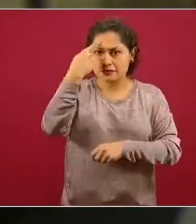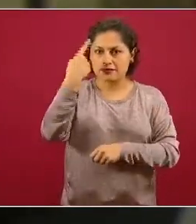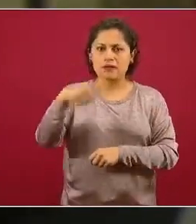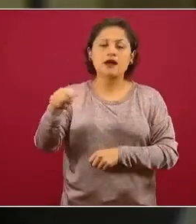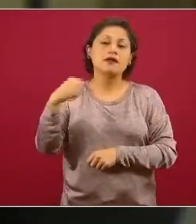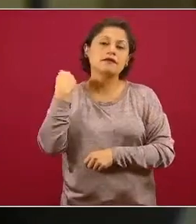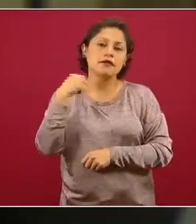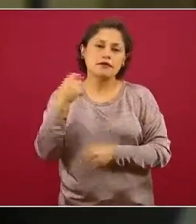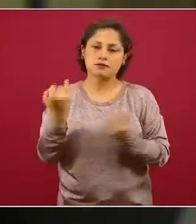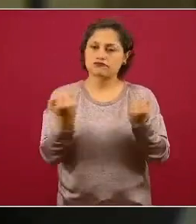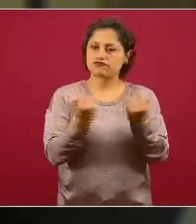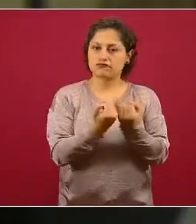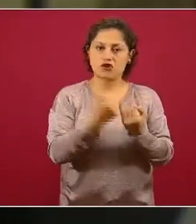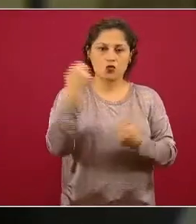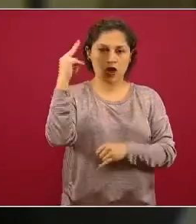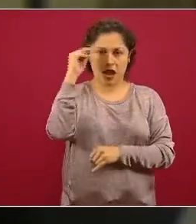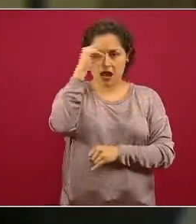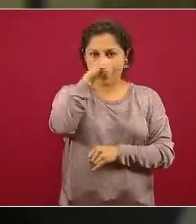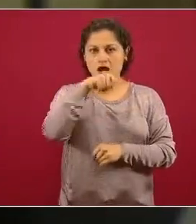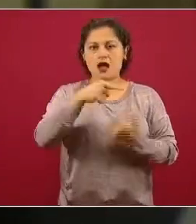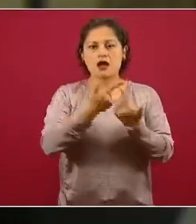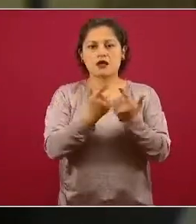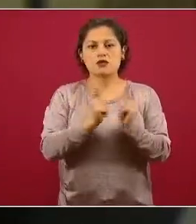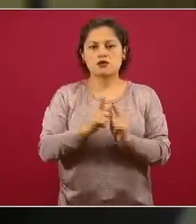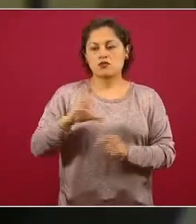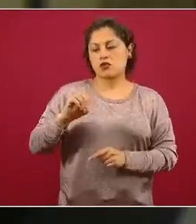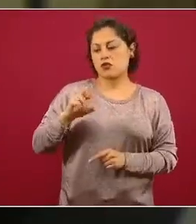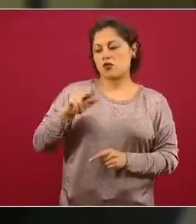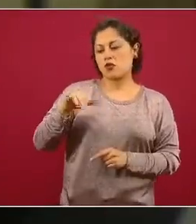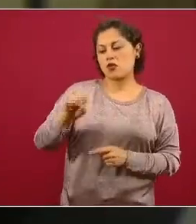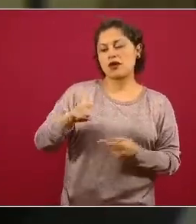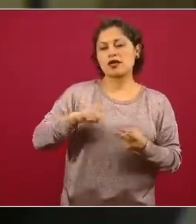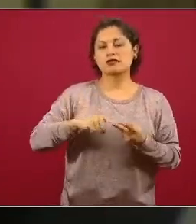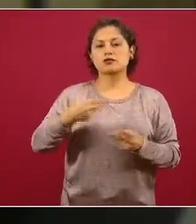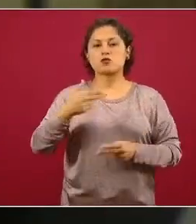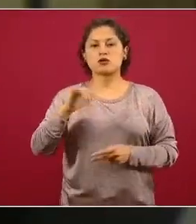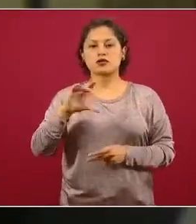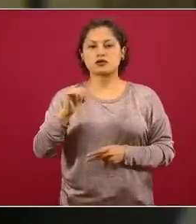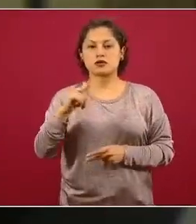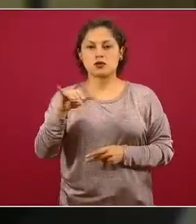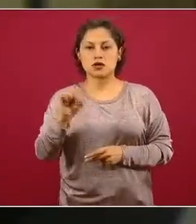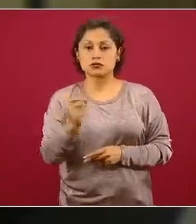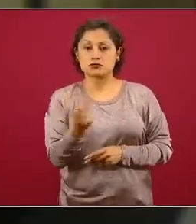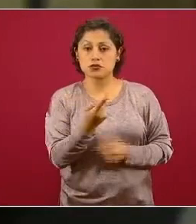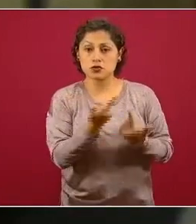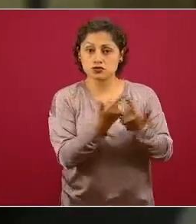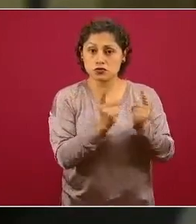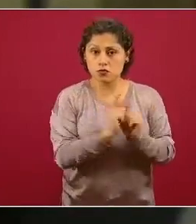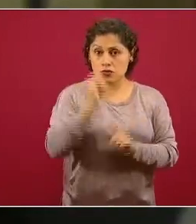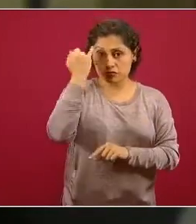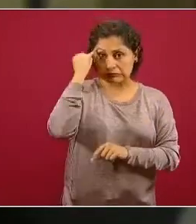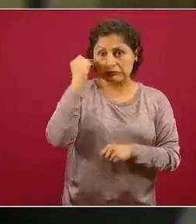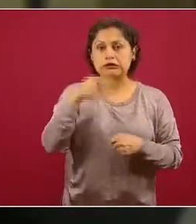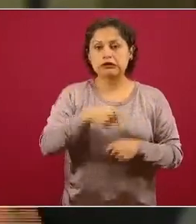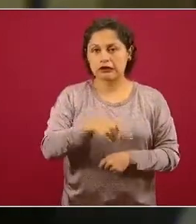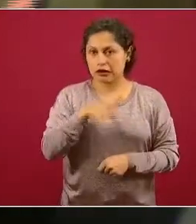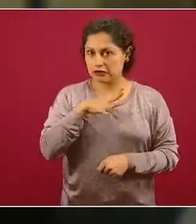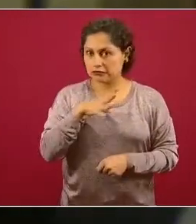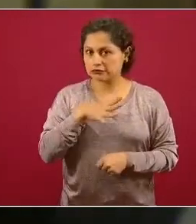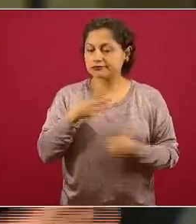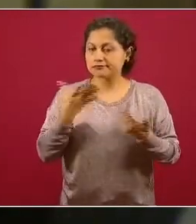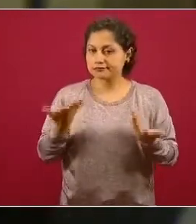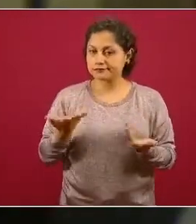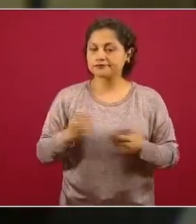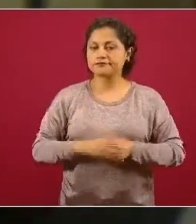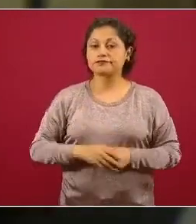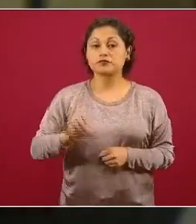mismo para Nayarit, donde están los coras y los huirráricas, huicholes. Y la otra pregunta, que también tiene que